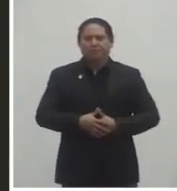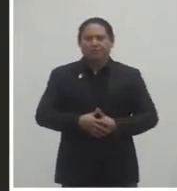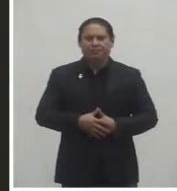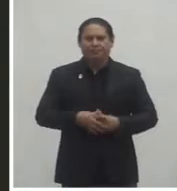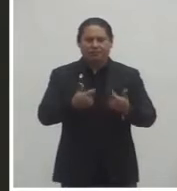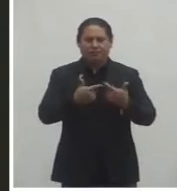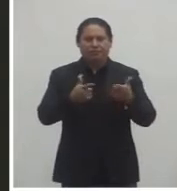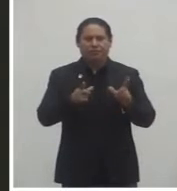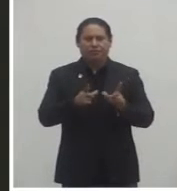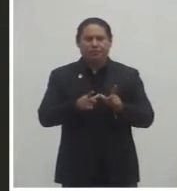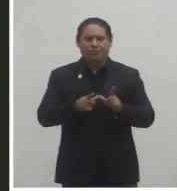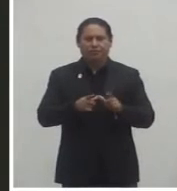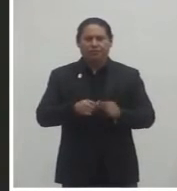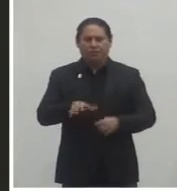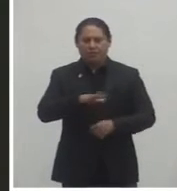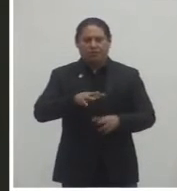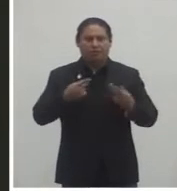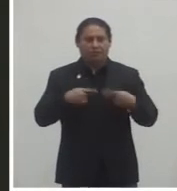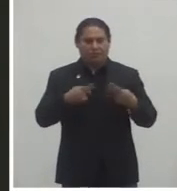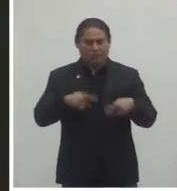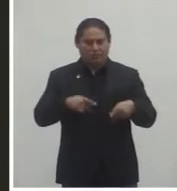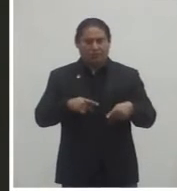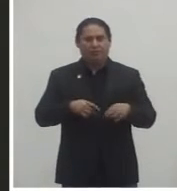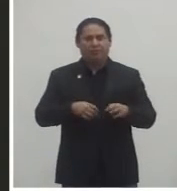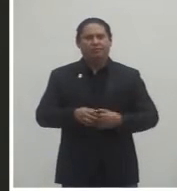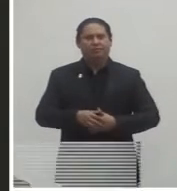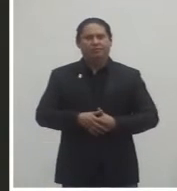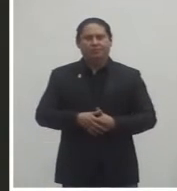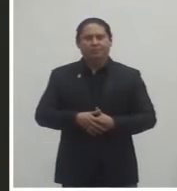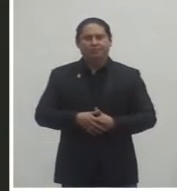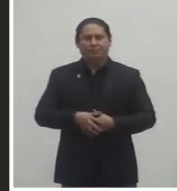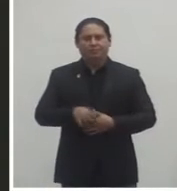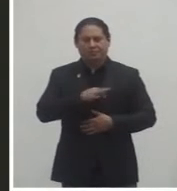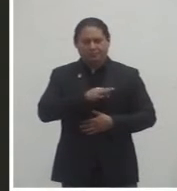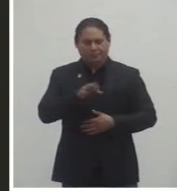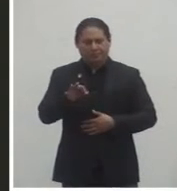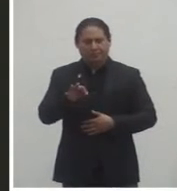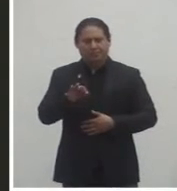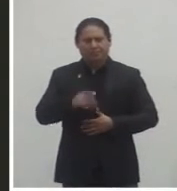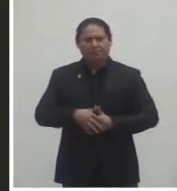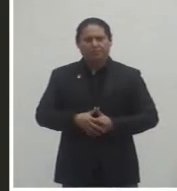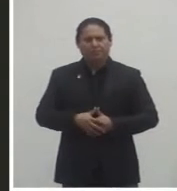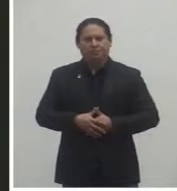de grupos de la sociedad civil organizada, me permito,